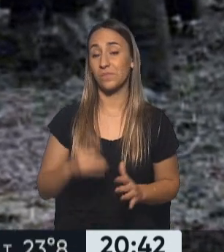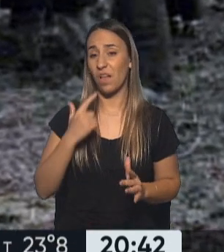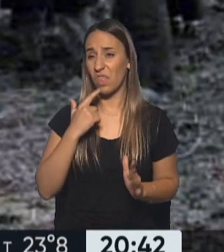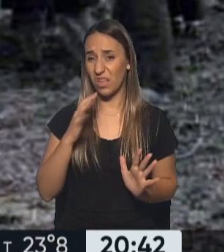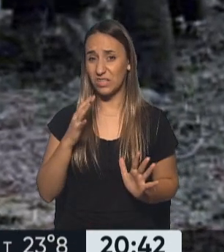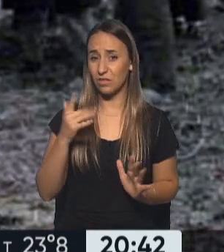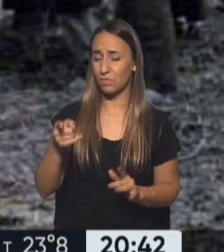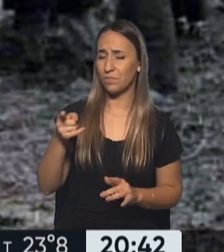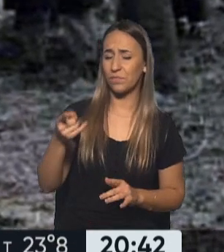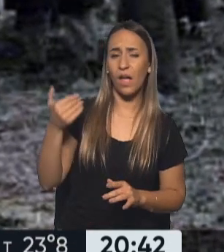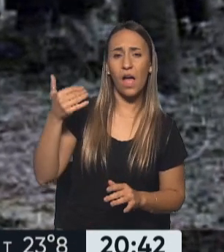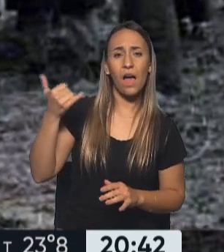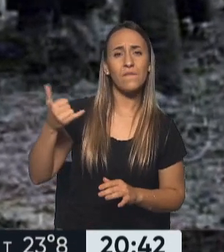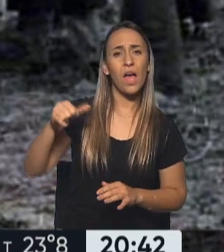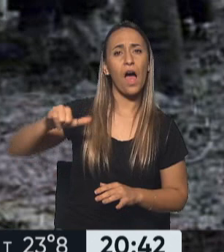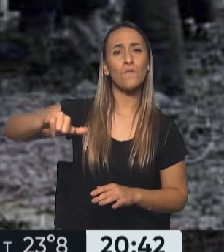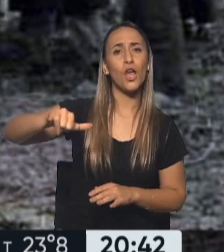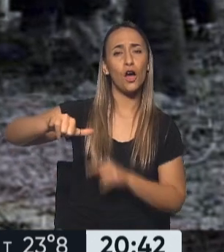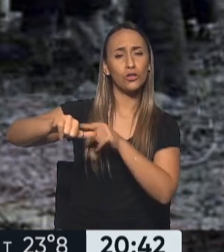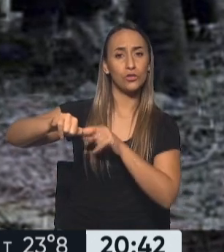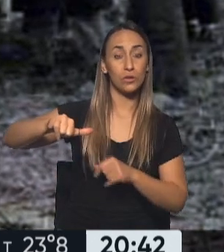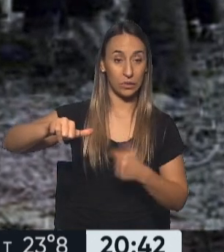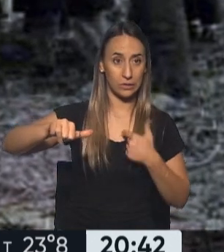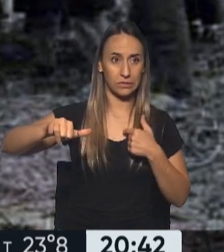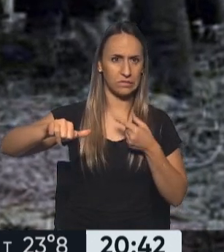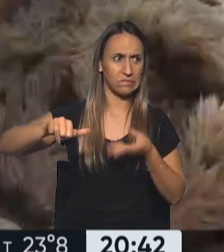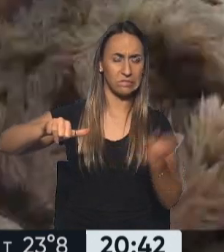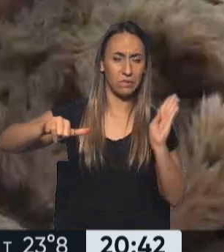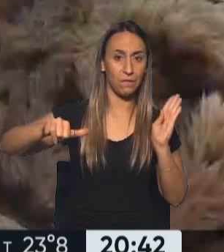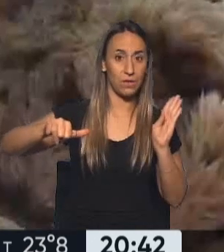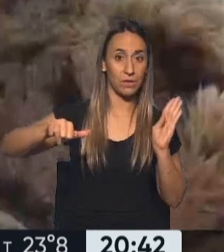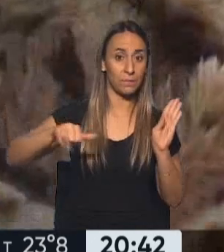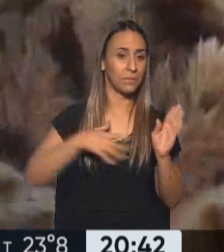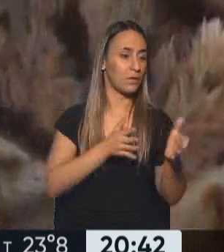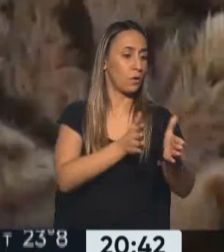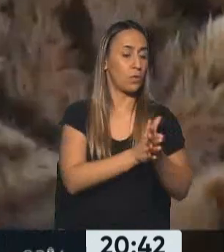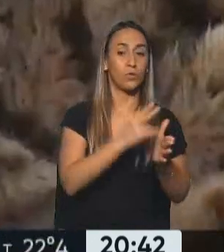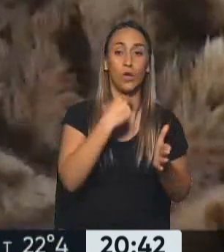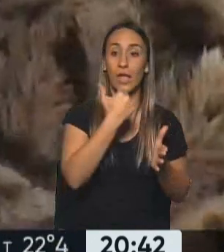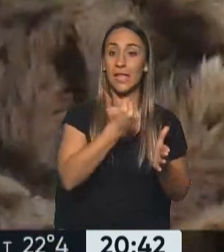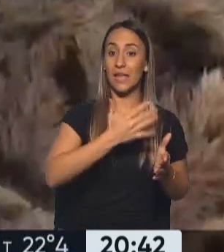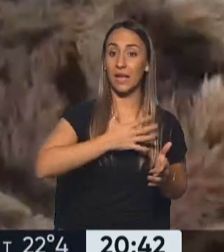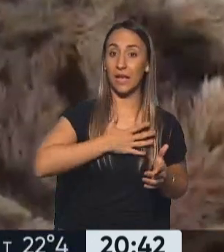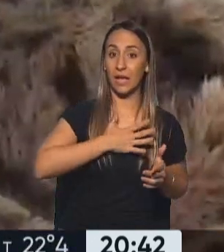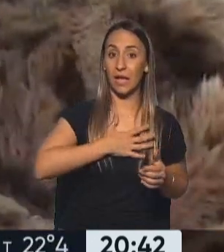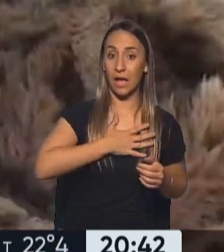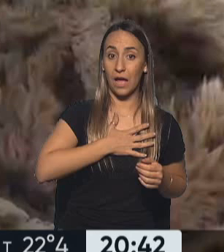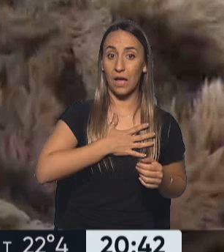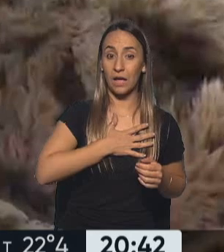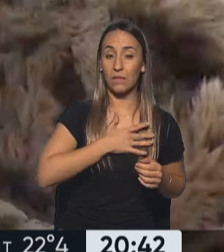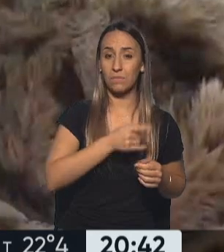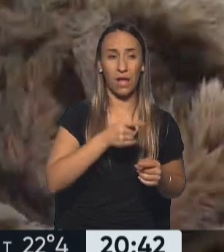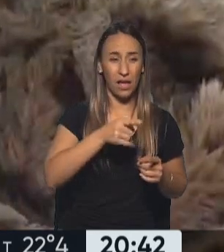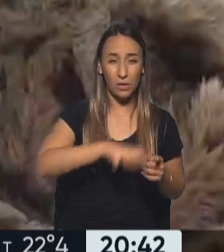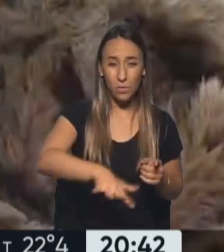un avión ahí, pero yo me fui a llegar con mi hija, donde que le mataron a